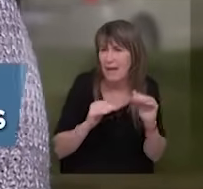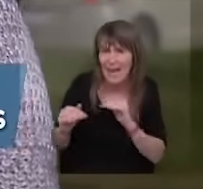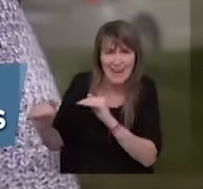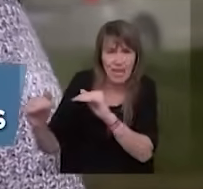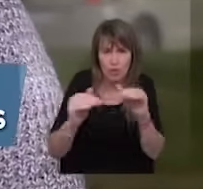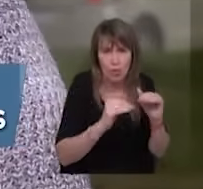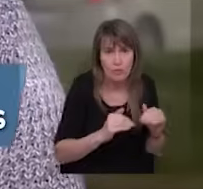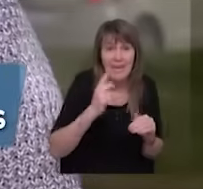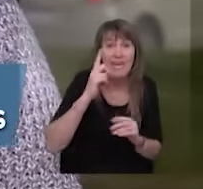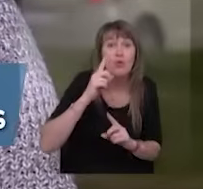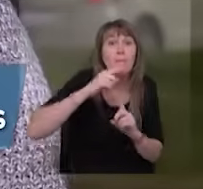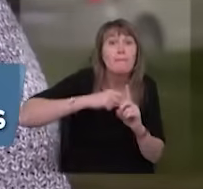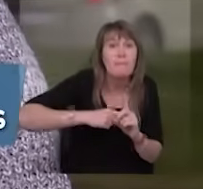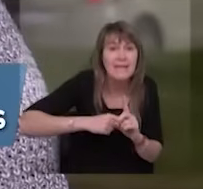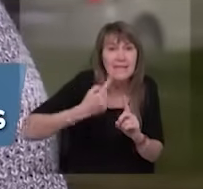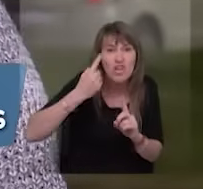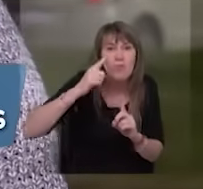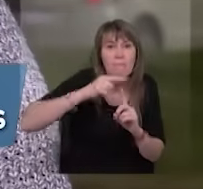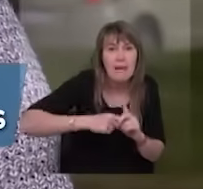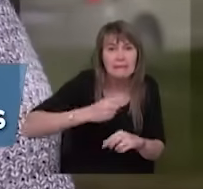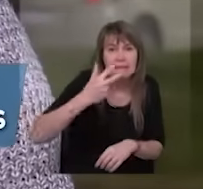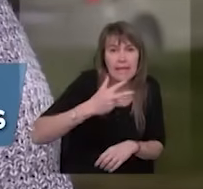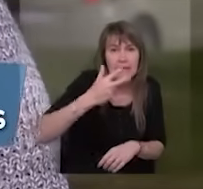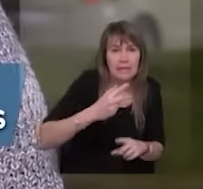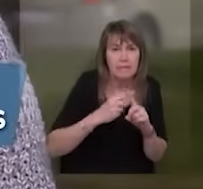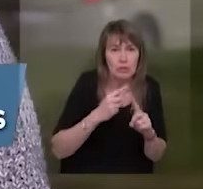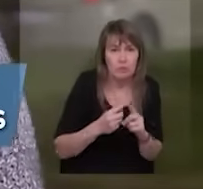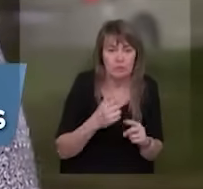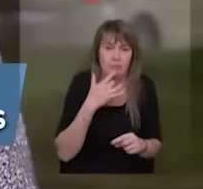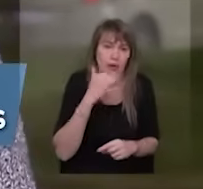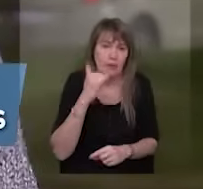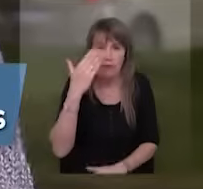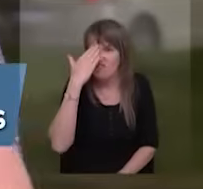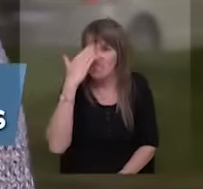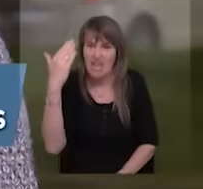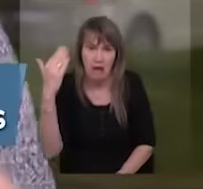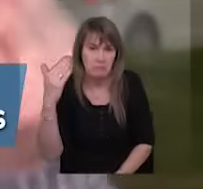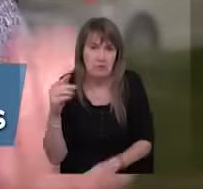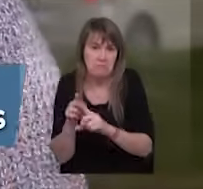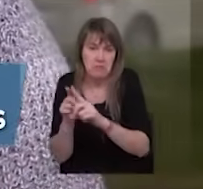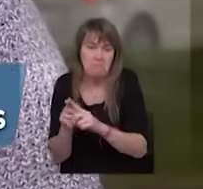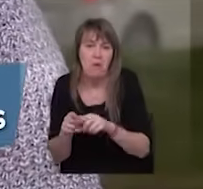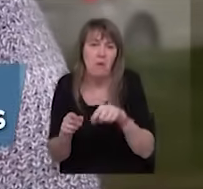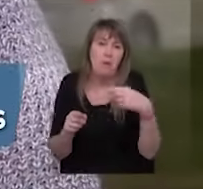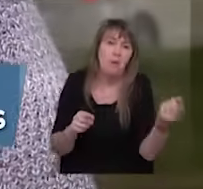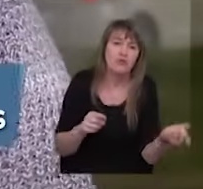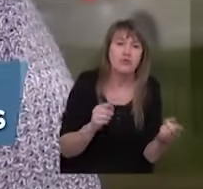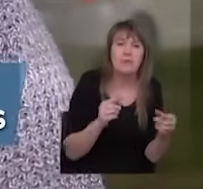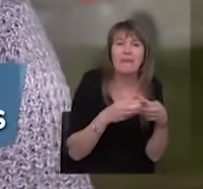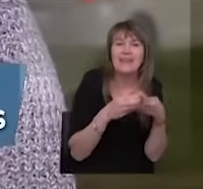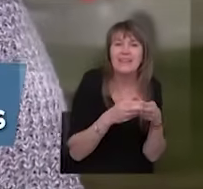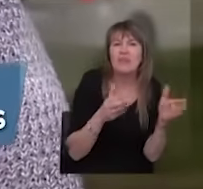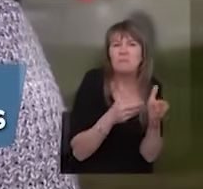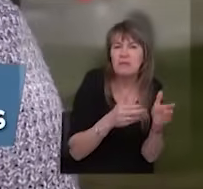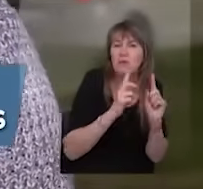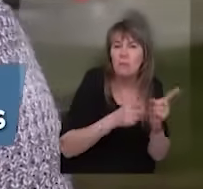todo el mes de manera igualitaria para todos los partidos políticos si el frente amplio que es el partido mayoritario tiene la misma cantidad de minutos que el partido minoritario Pero además